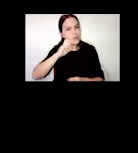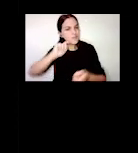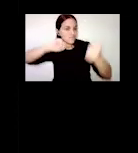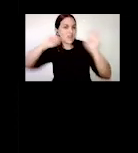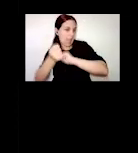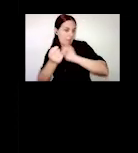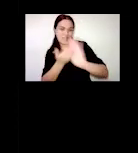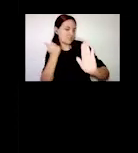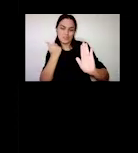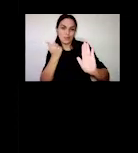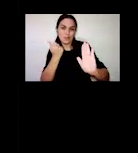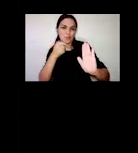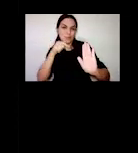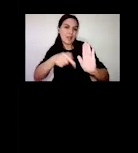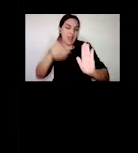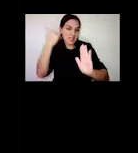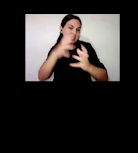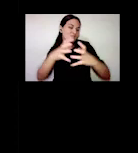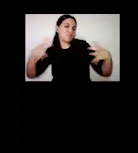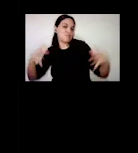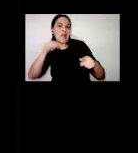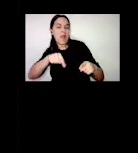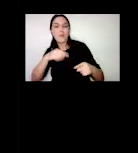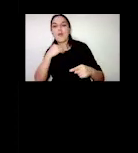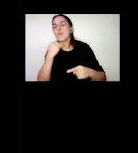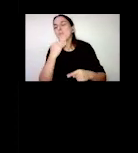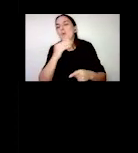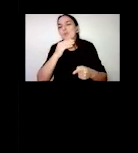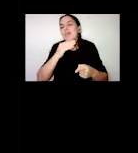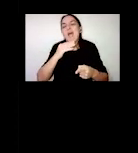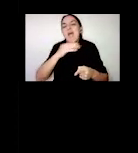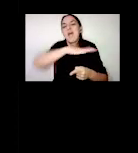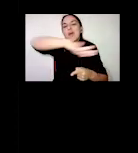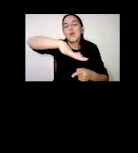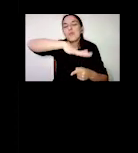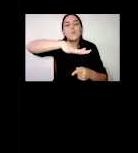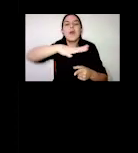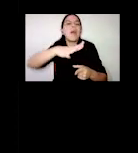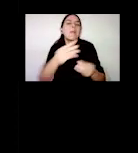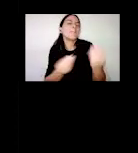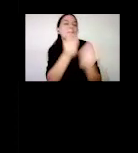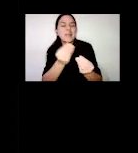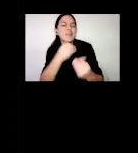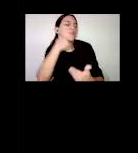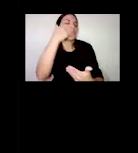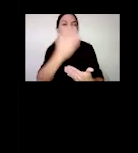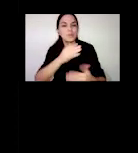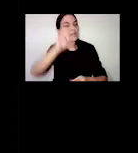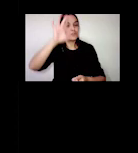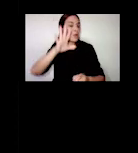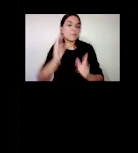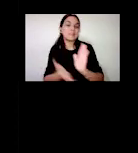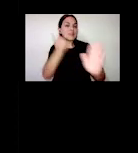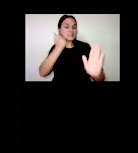exención y fue mucho más amplia. Ahora ya no importa el destino que tenga el inmueble rural. Siempre va a estar exento si